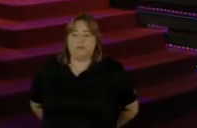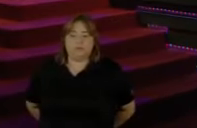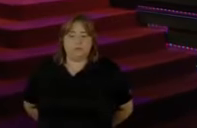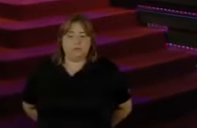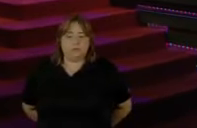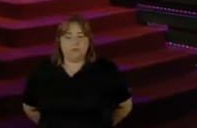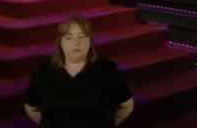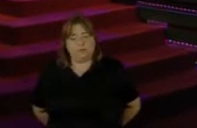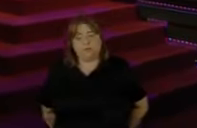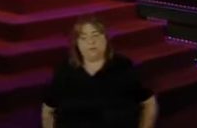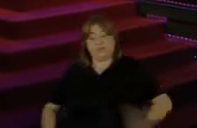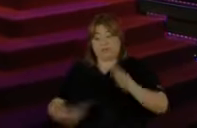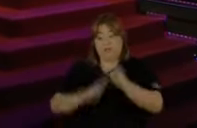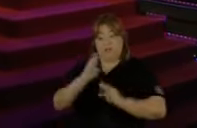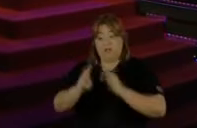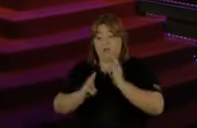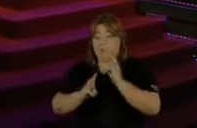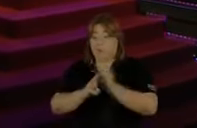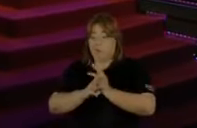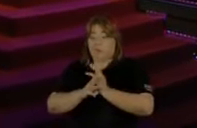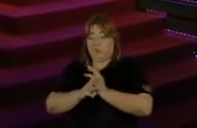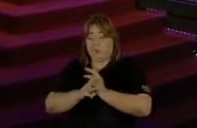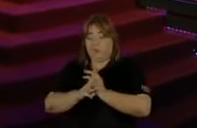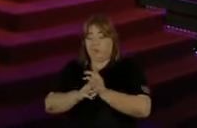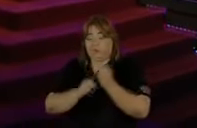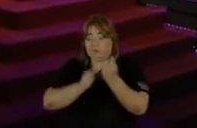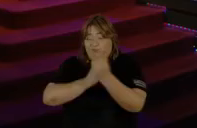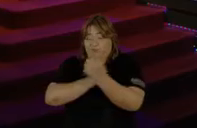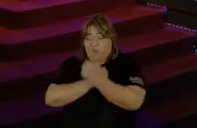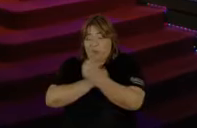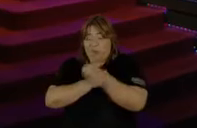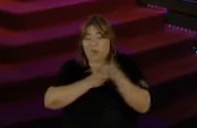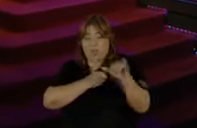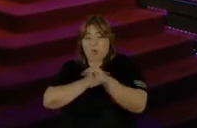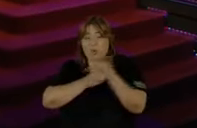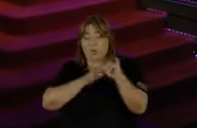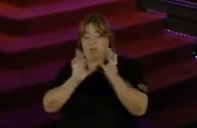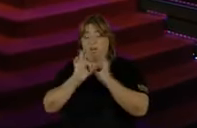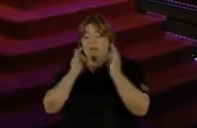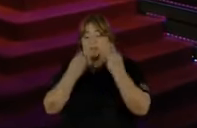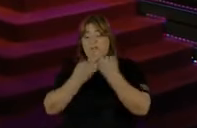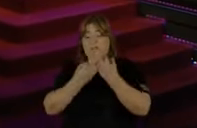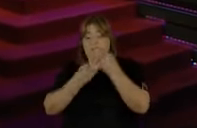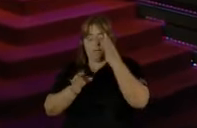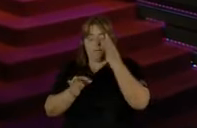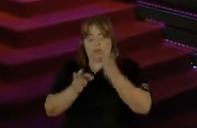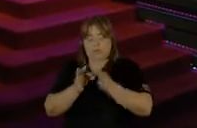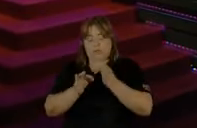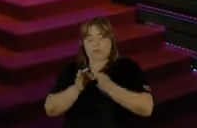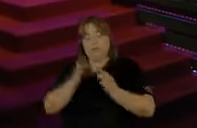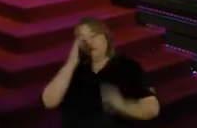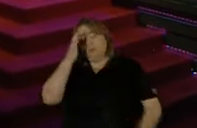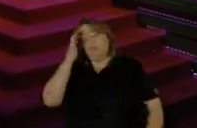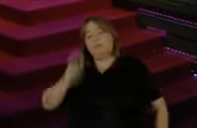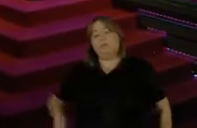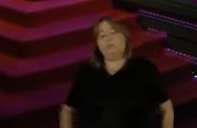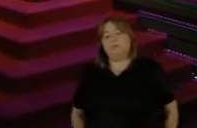El mundo no te va a amar de la misma manera que la familia de la fe. Primera de Juan 3:13.